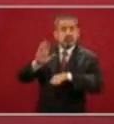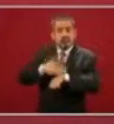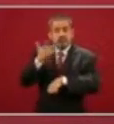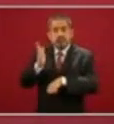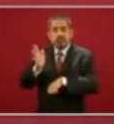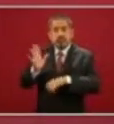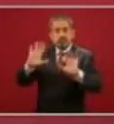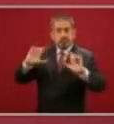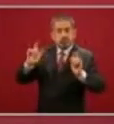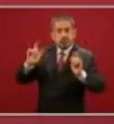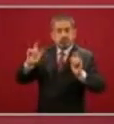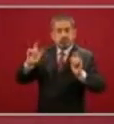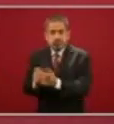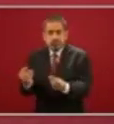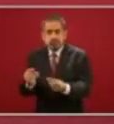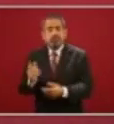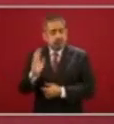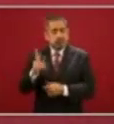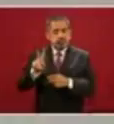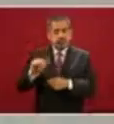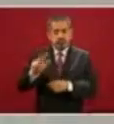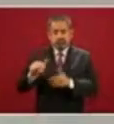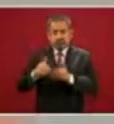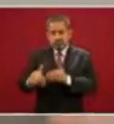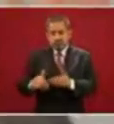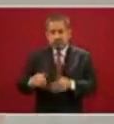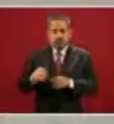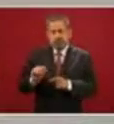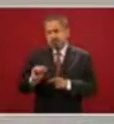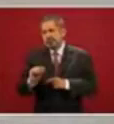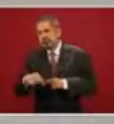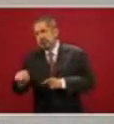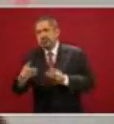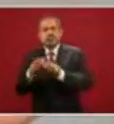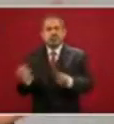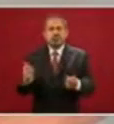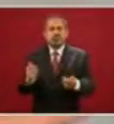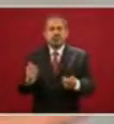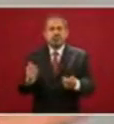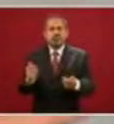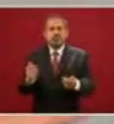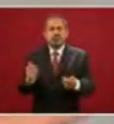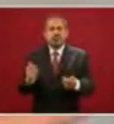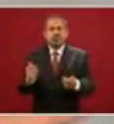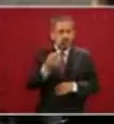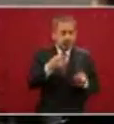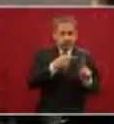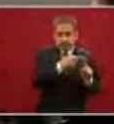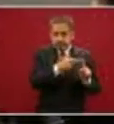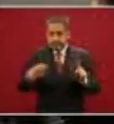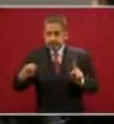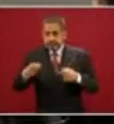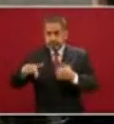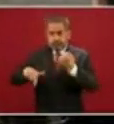el extinguir la epidemia. Pero lo cierto es que se extinguió o está en vías ya de salida y que duró aproximadamente 12